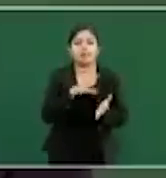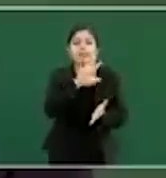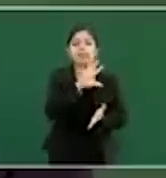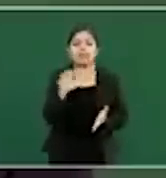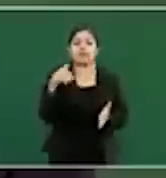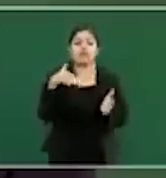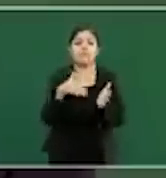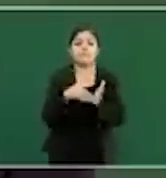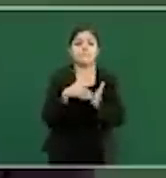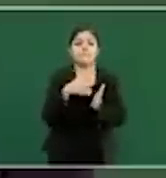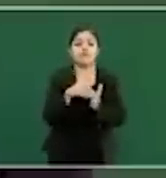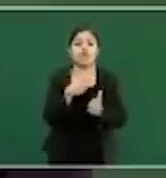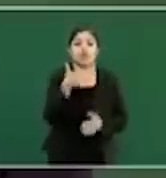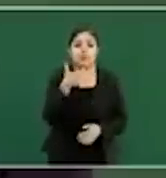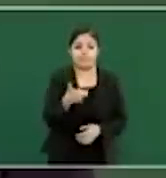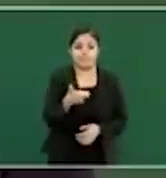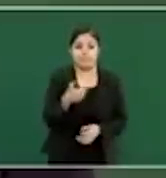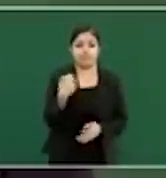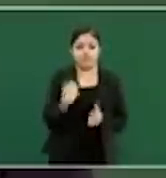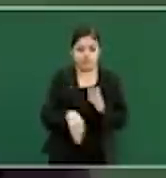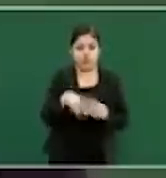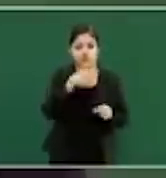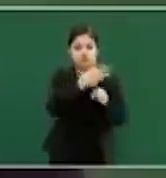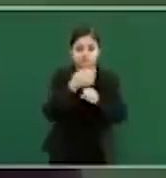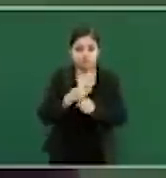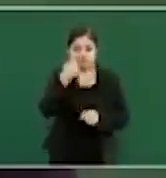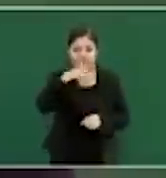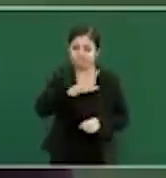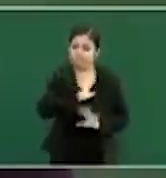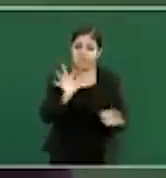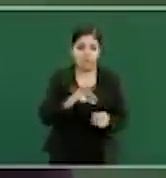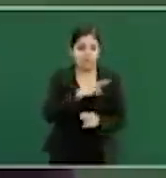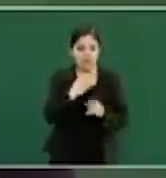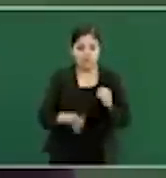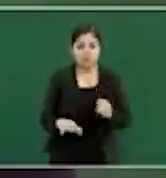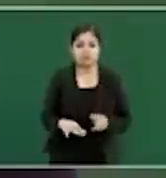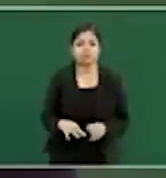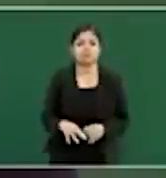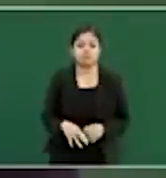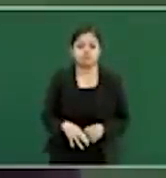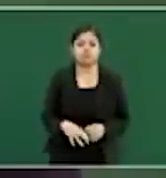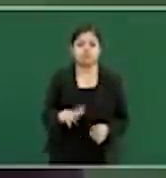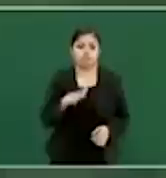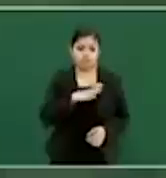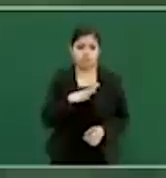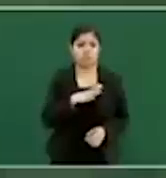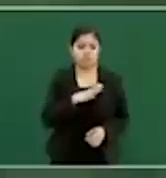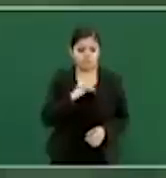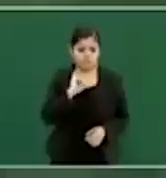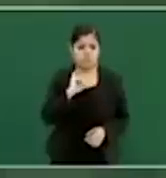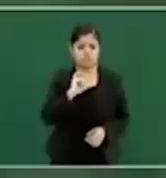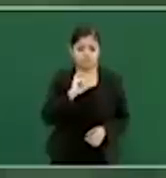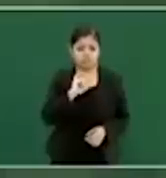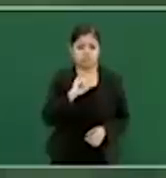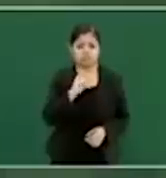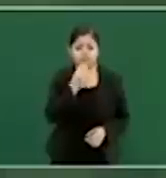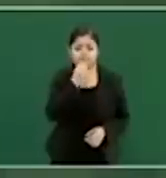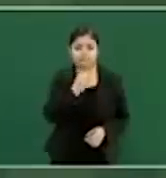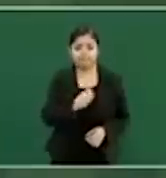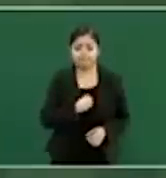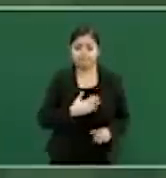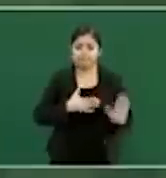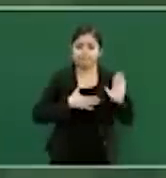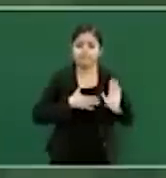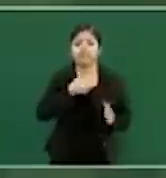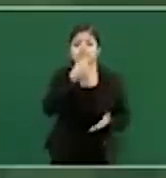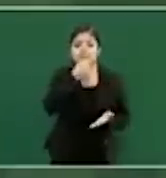4.500 millones de pesos y existe el compromiso del secretario